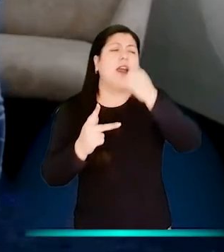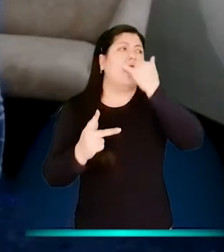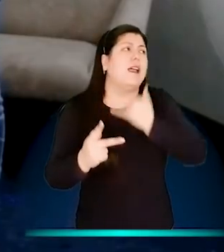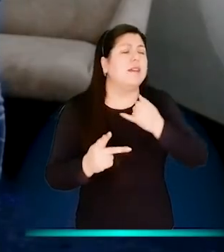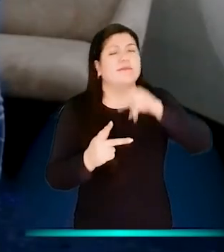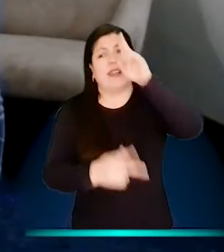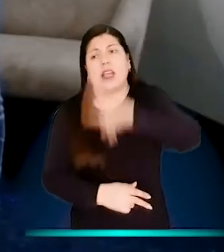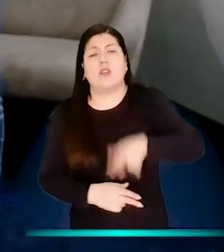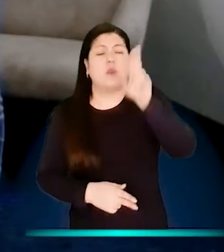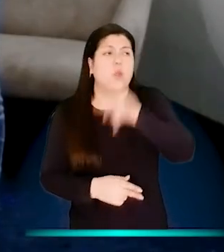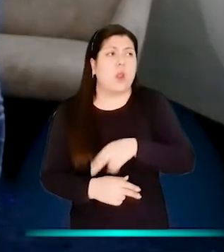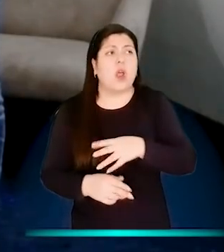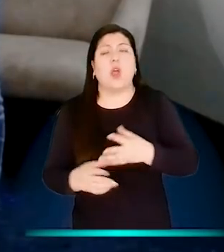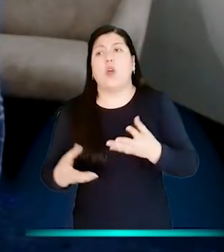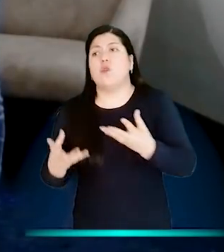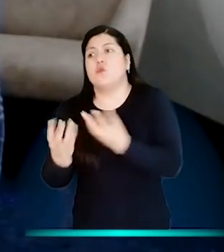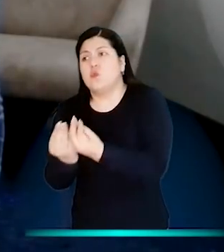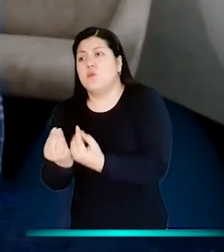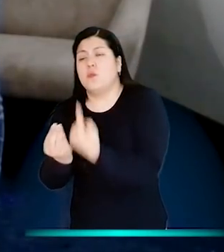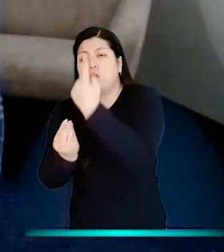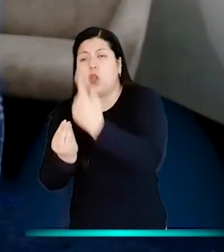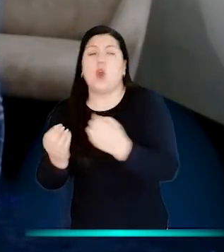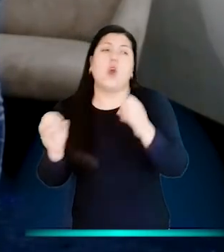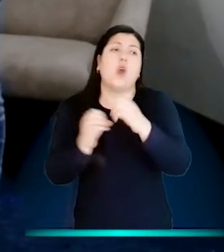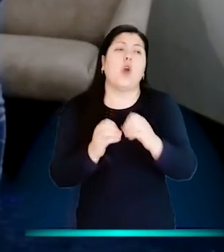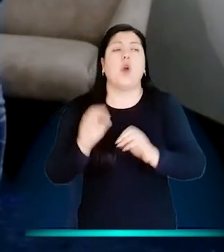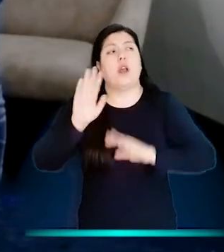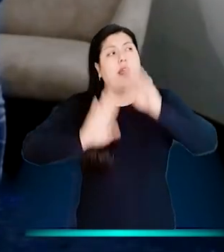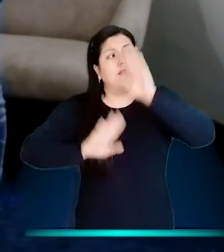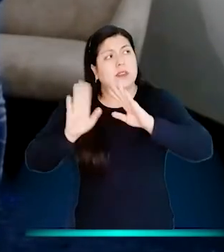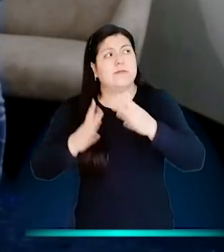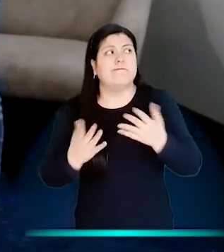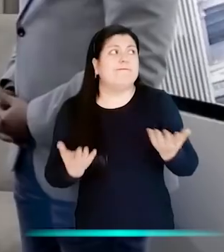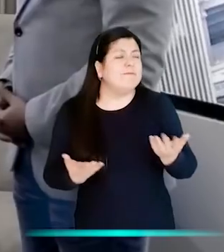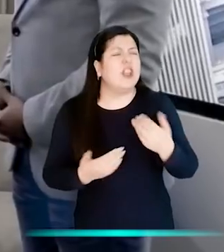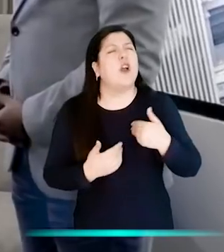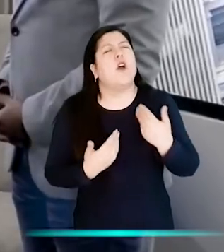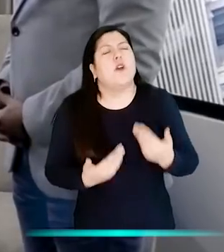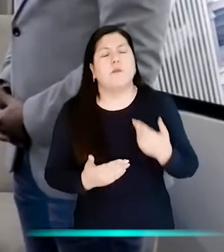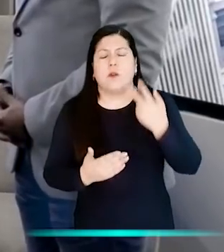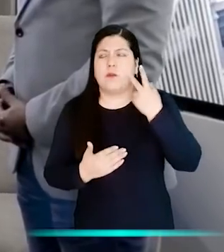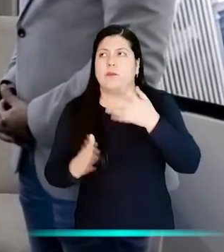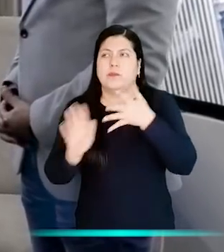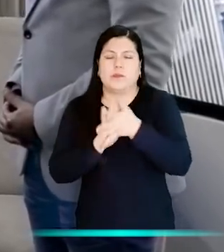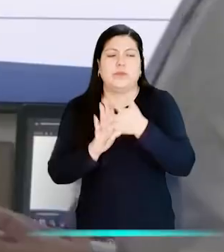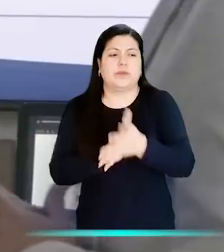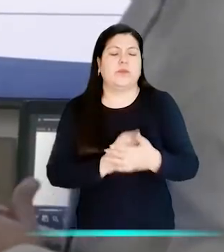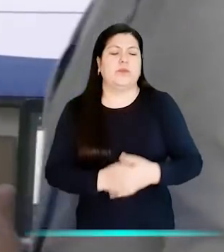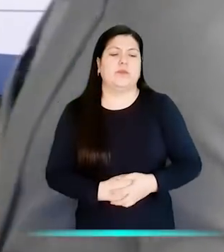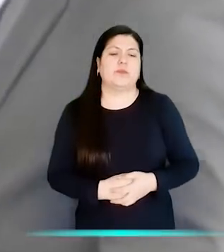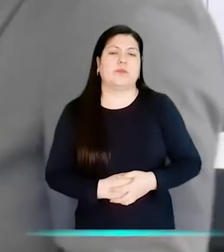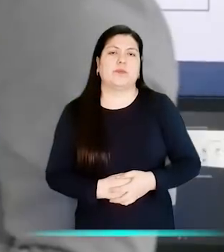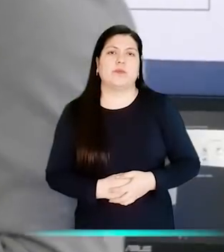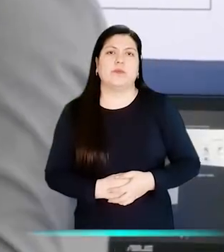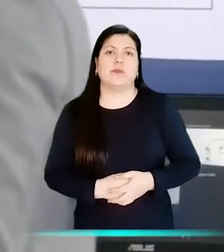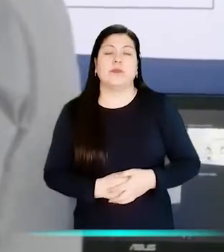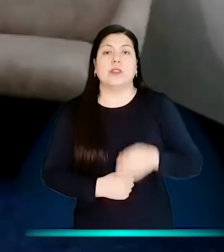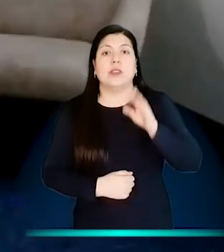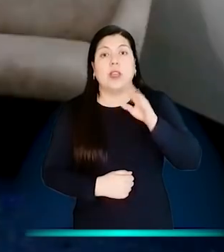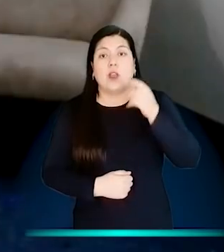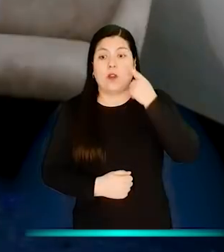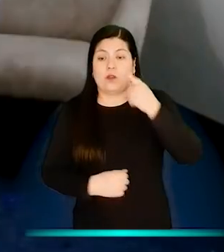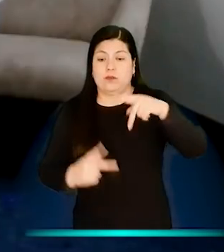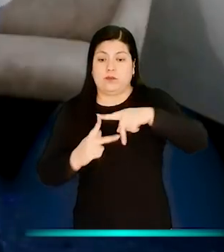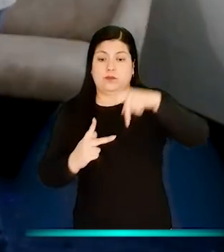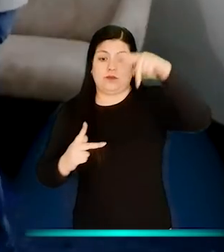voto sin querer y se pierde el voto o para el partido o para el candidato que yo quería votar. ¿Cómo es esto, Julio? Primero que todo, dando